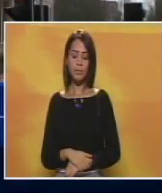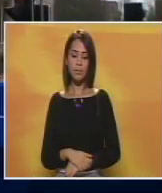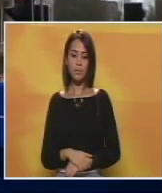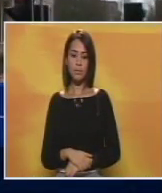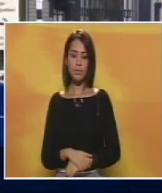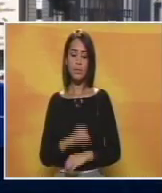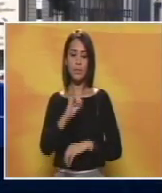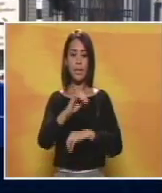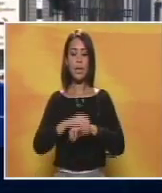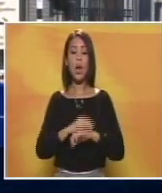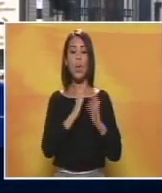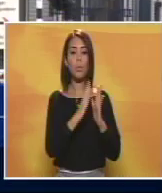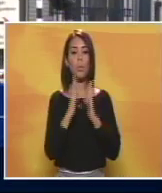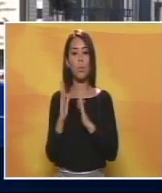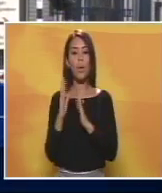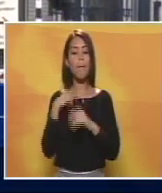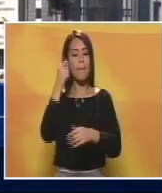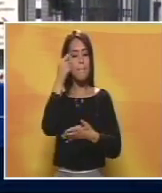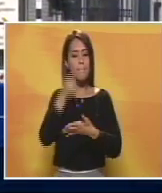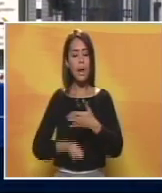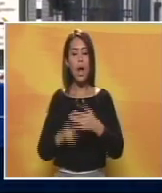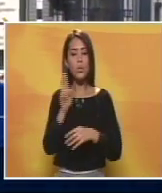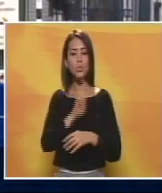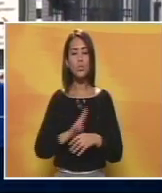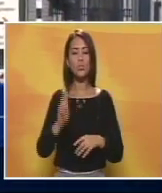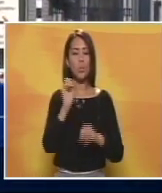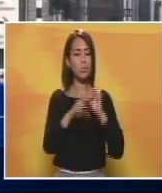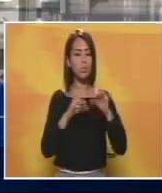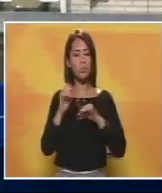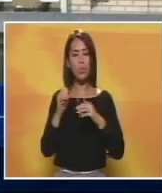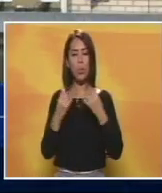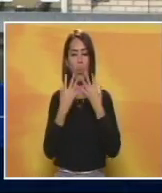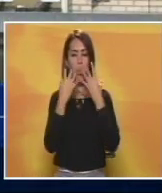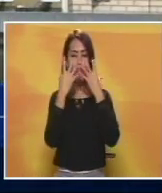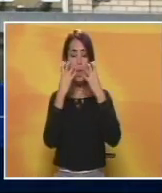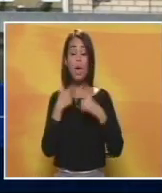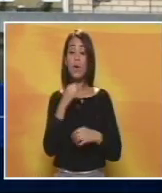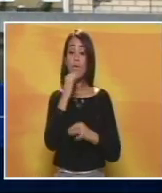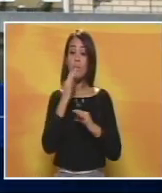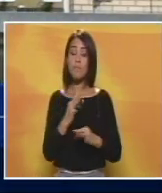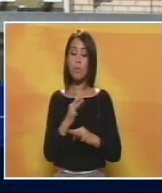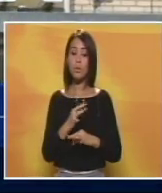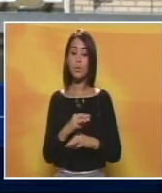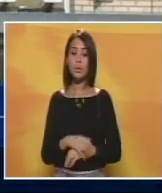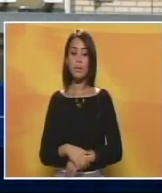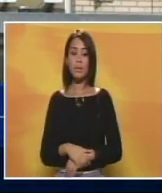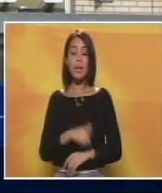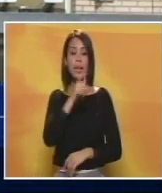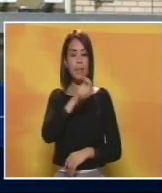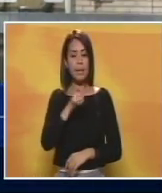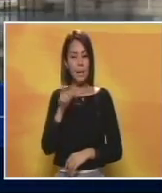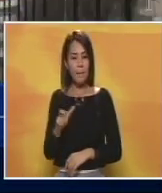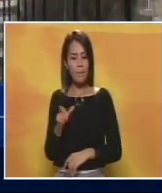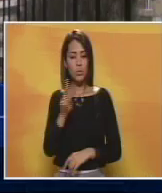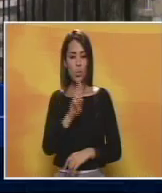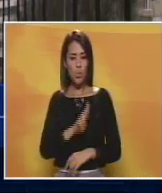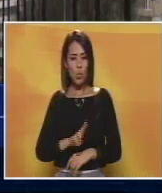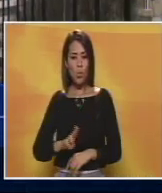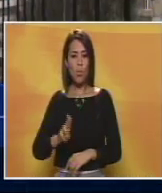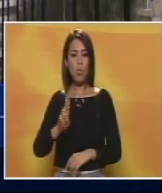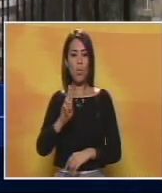En Reino Unido, la Organización para la Prohibición de Armas Químicas confirmó la teoría británica de que el agente tóxico utilizado en el